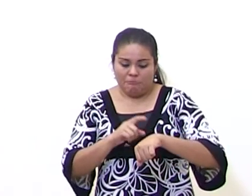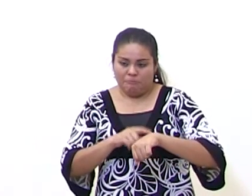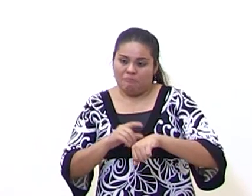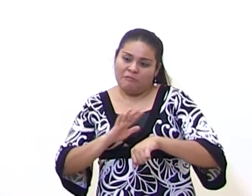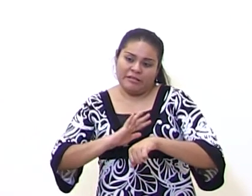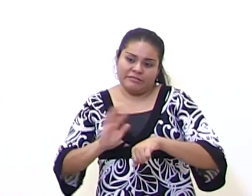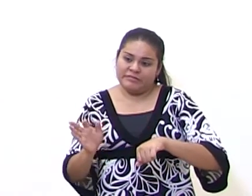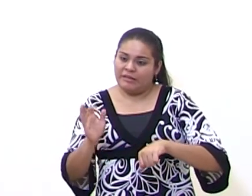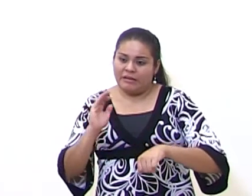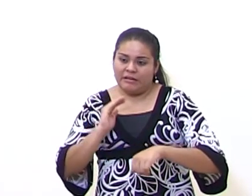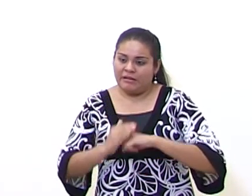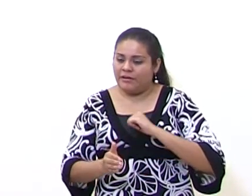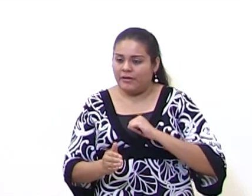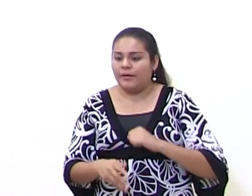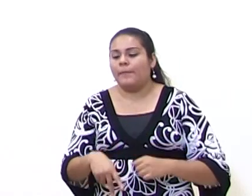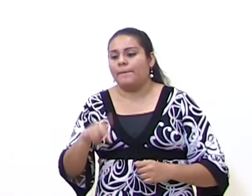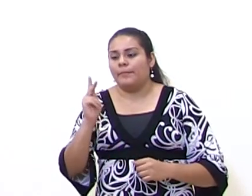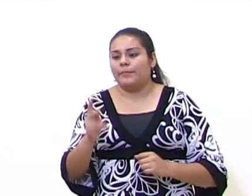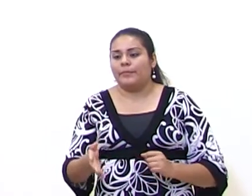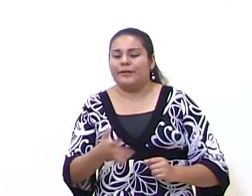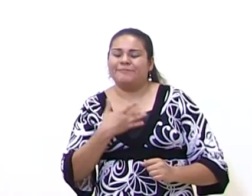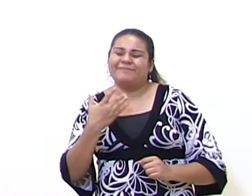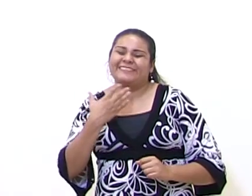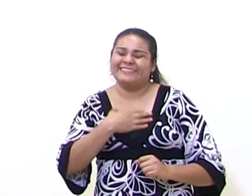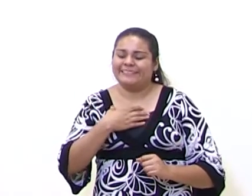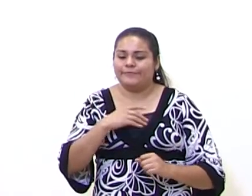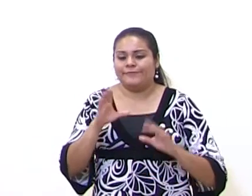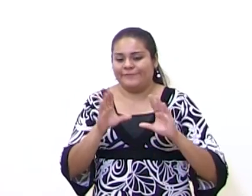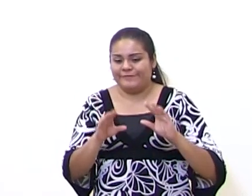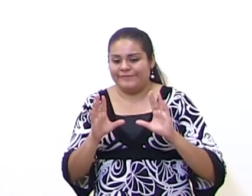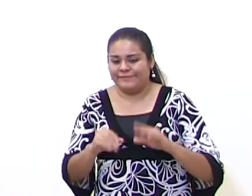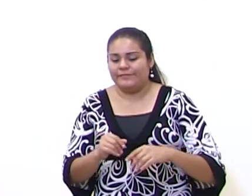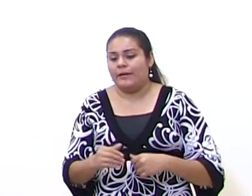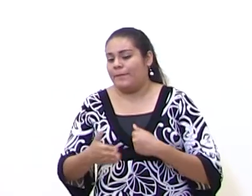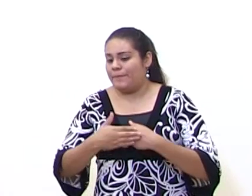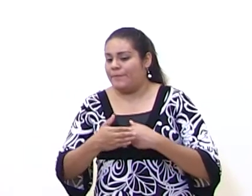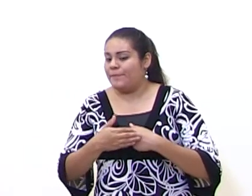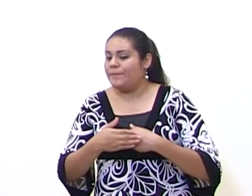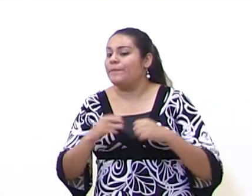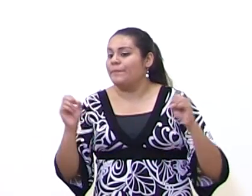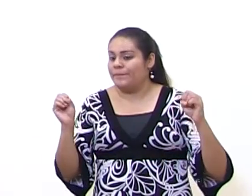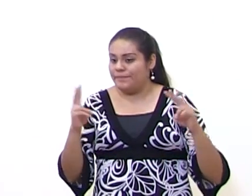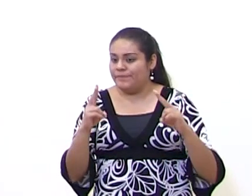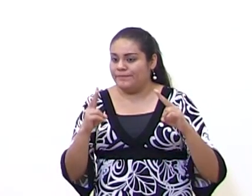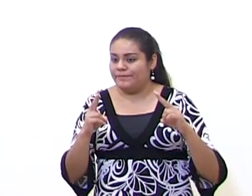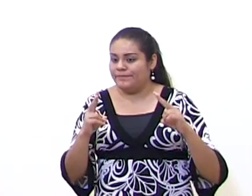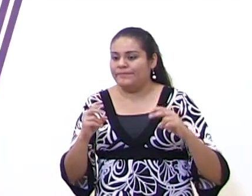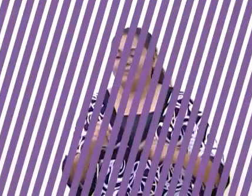gusto continuar con ustedes en la sesión. Nos vemos en la próxima sesión.